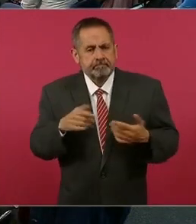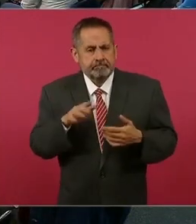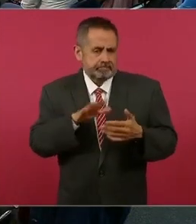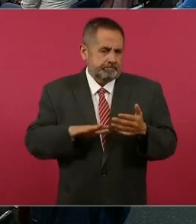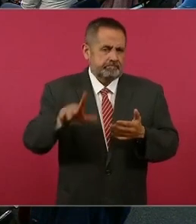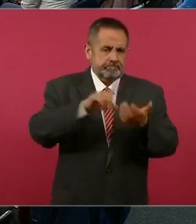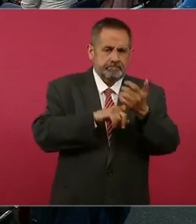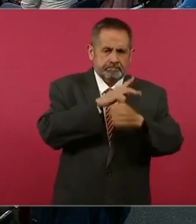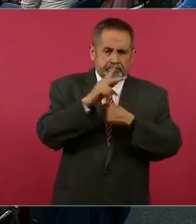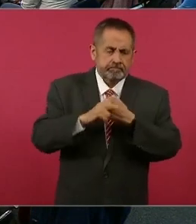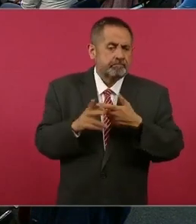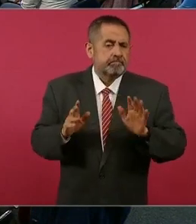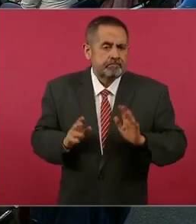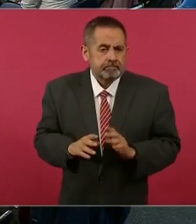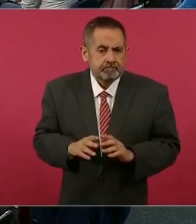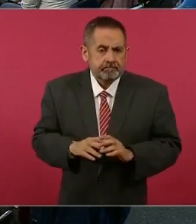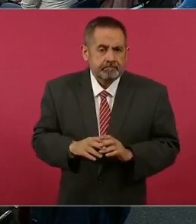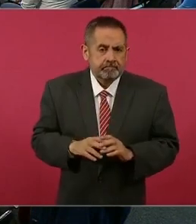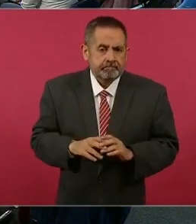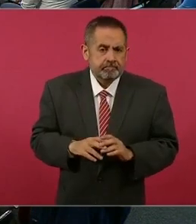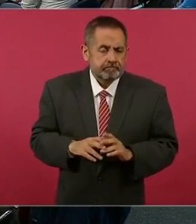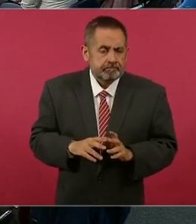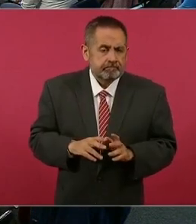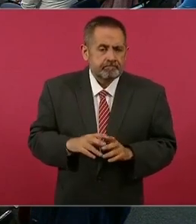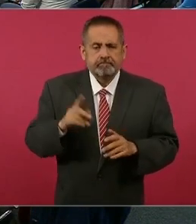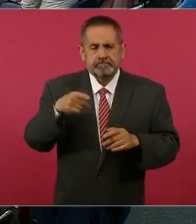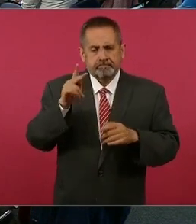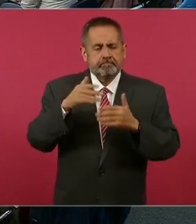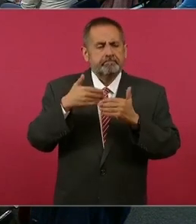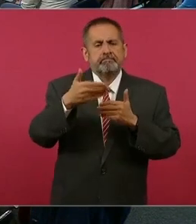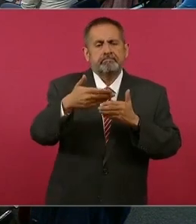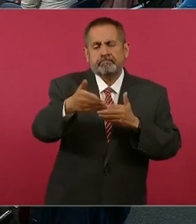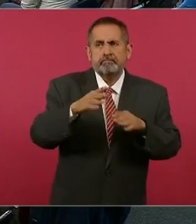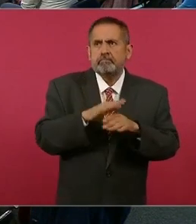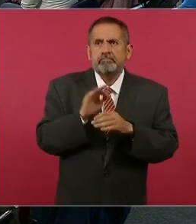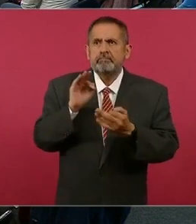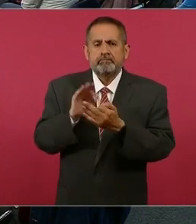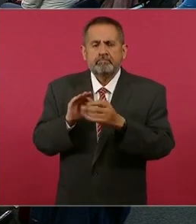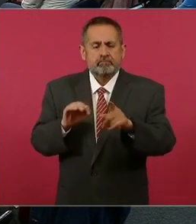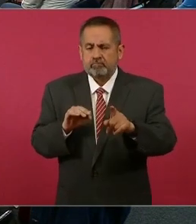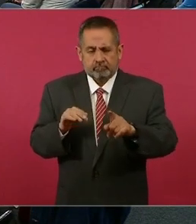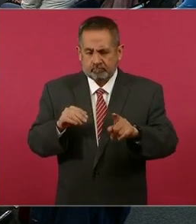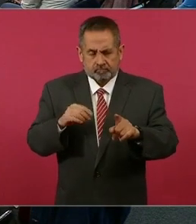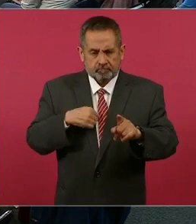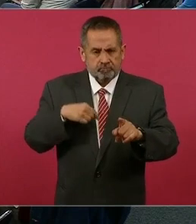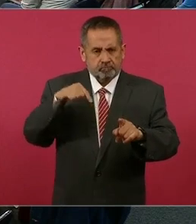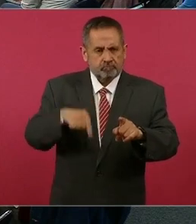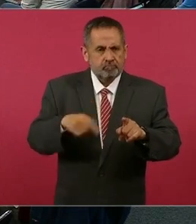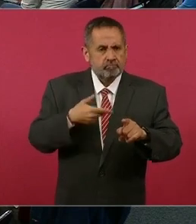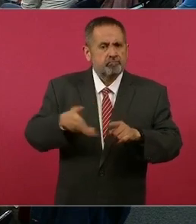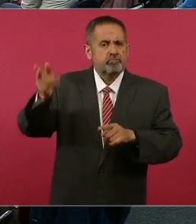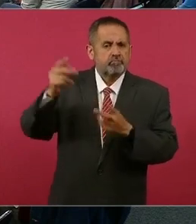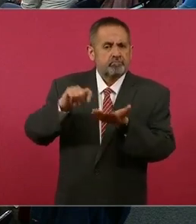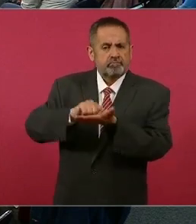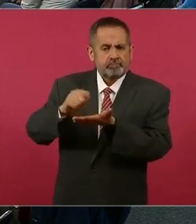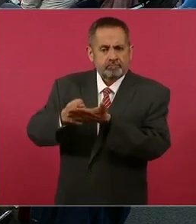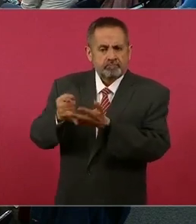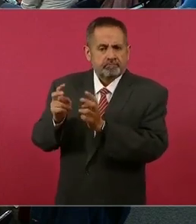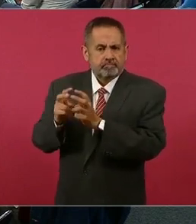país, pero más adelante, porque hoy vamos a